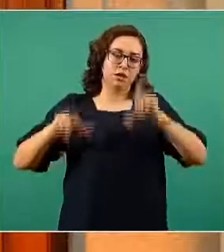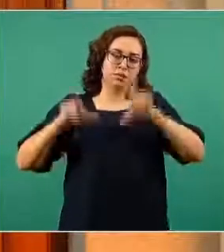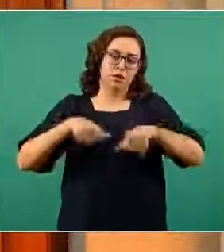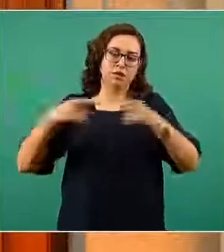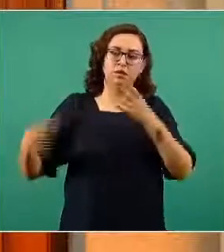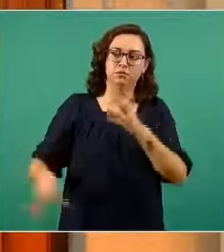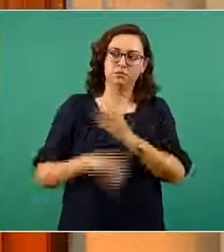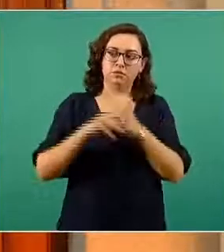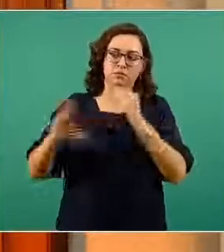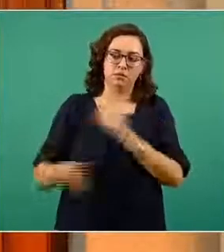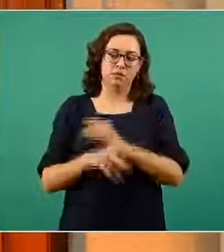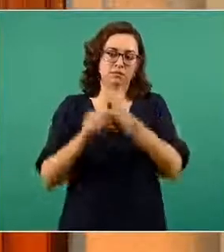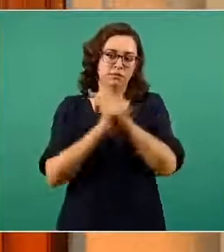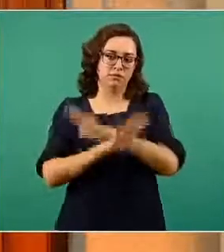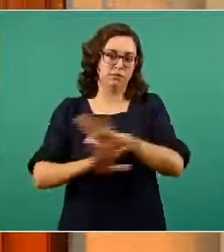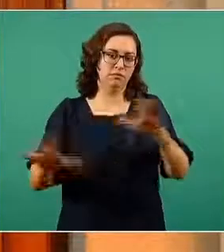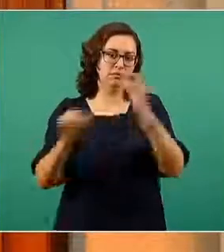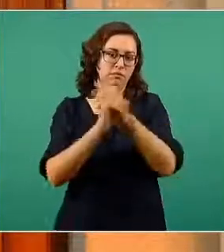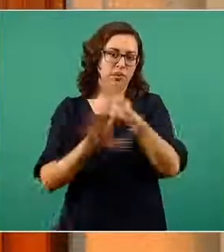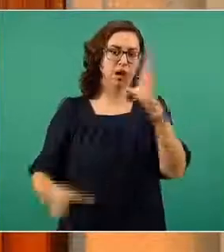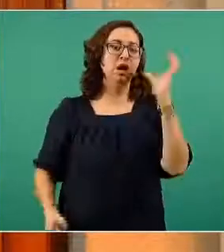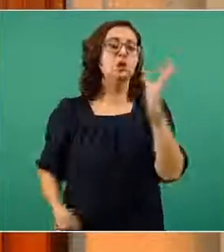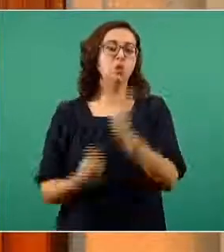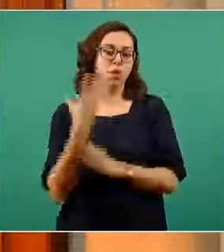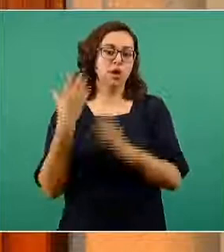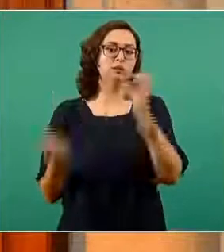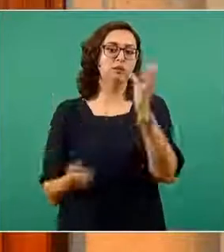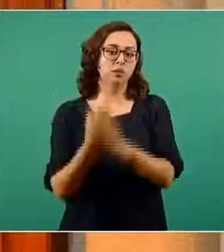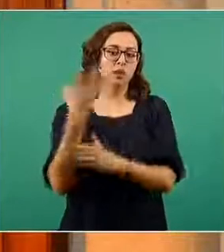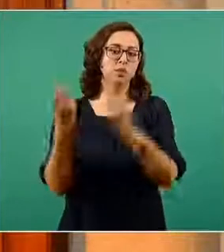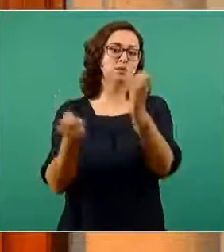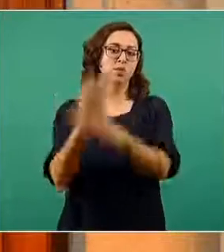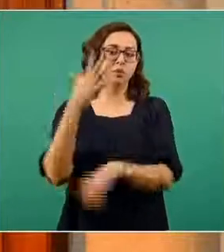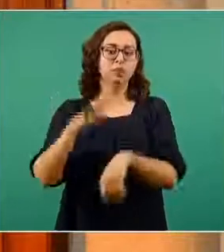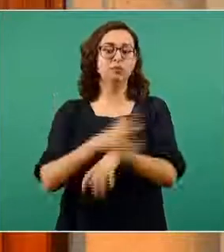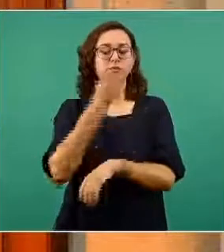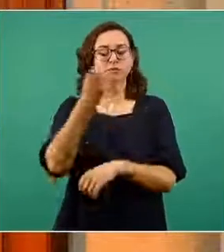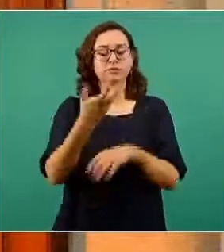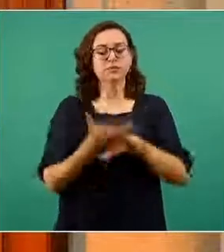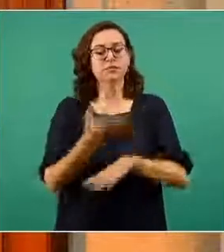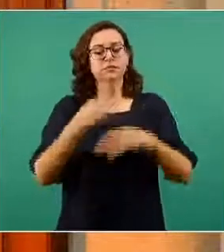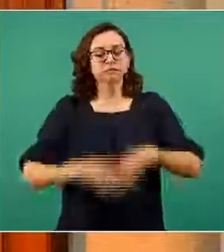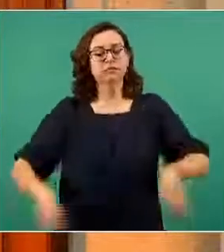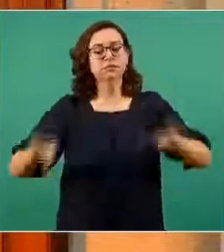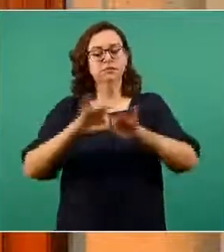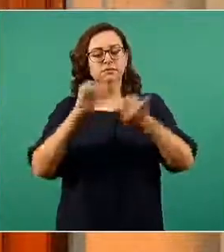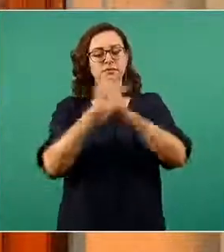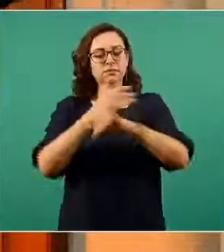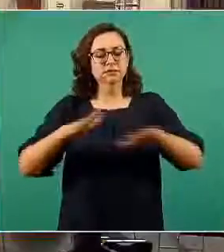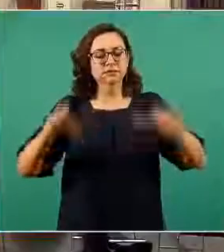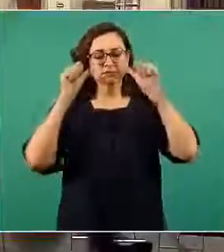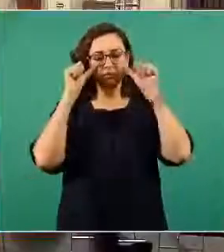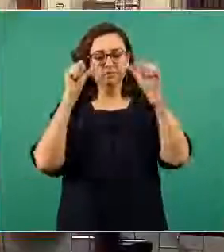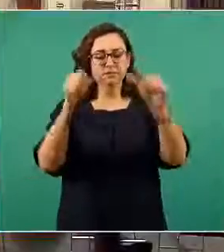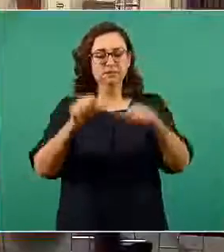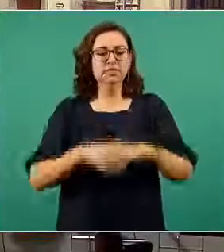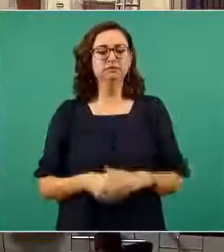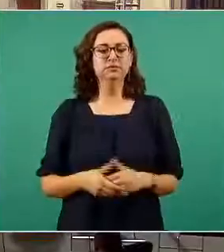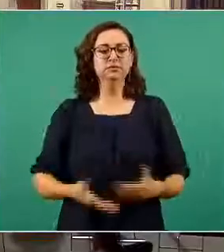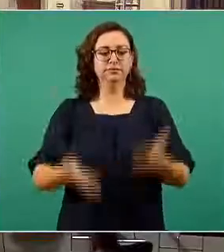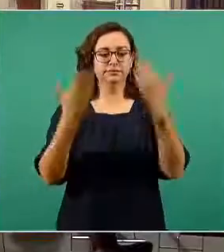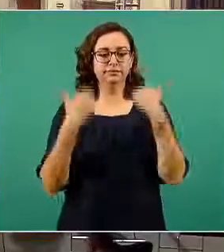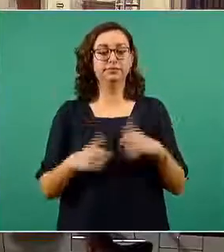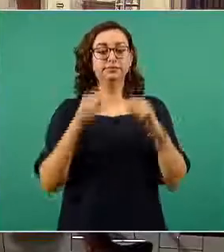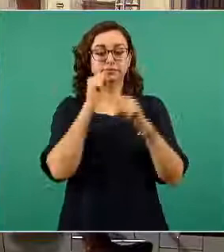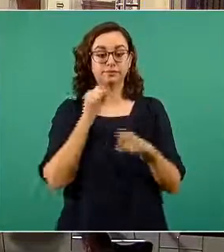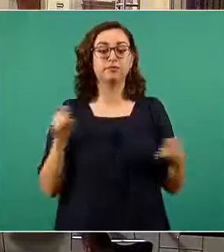van incorporando nuevos elementos. De ahí lo importante también de poderse mantener informado. Y también,